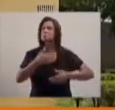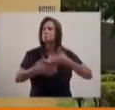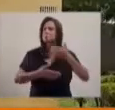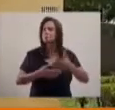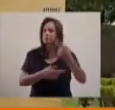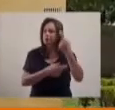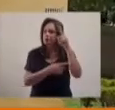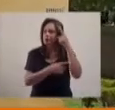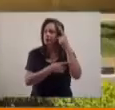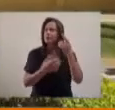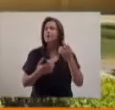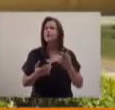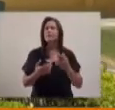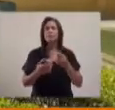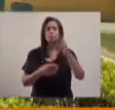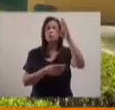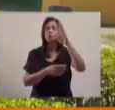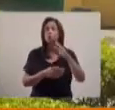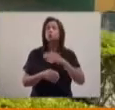sabemos, mientras